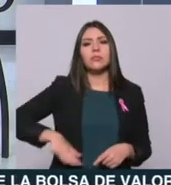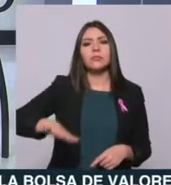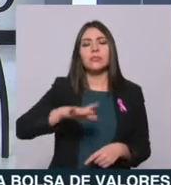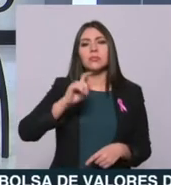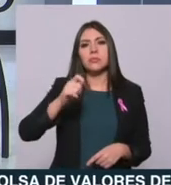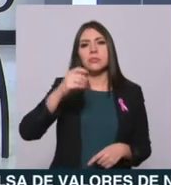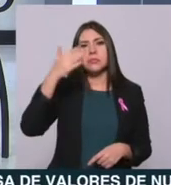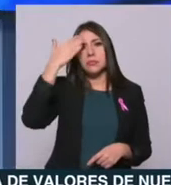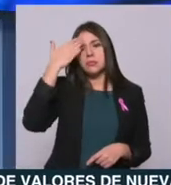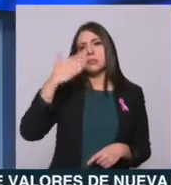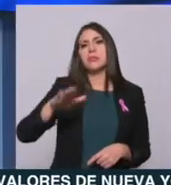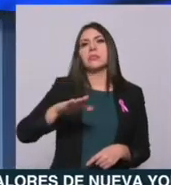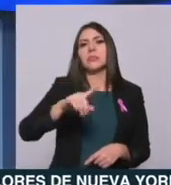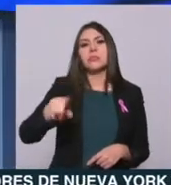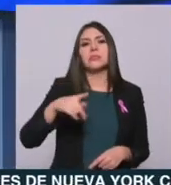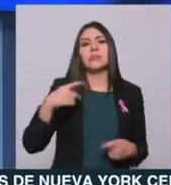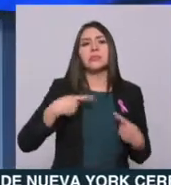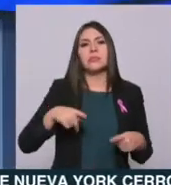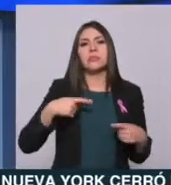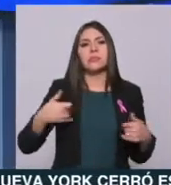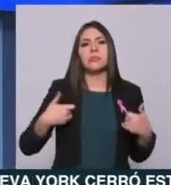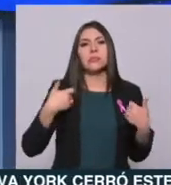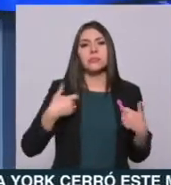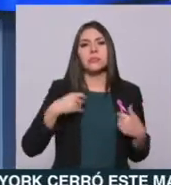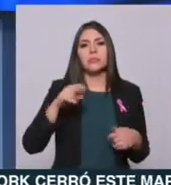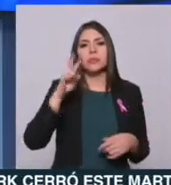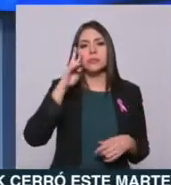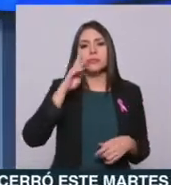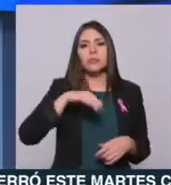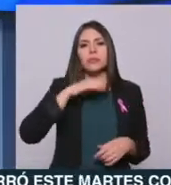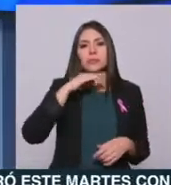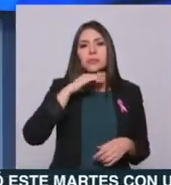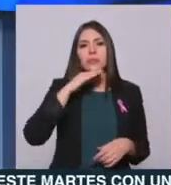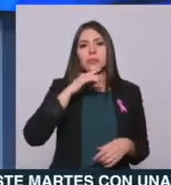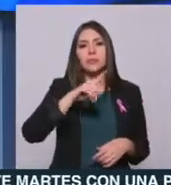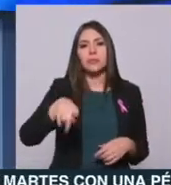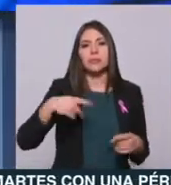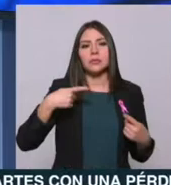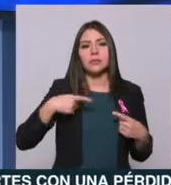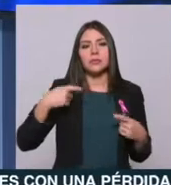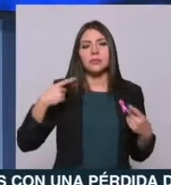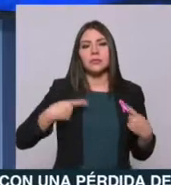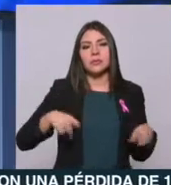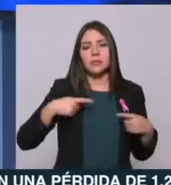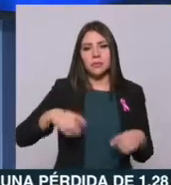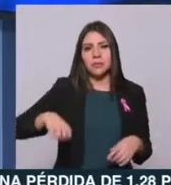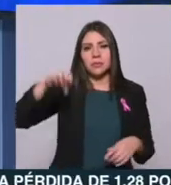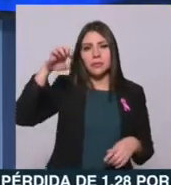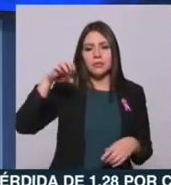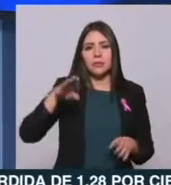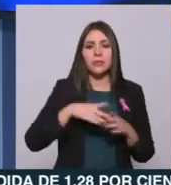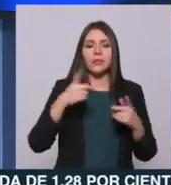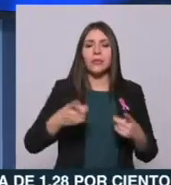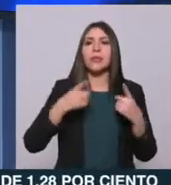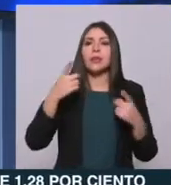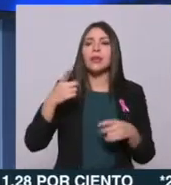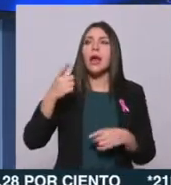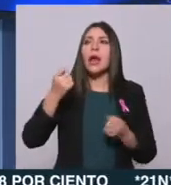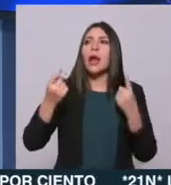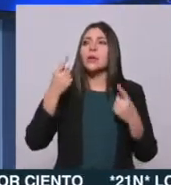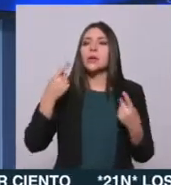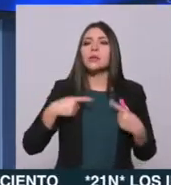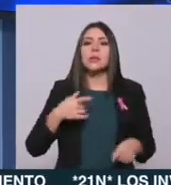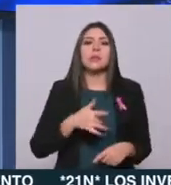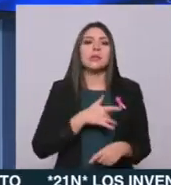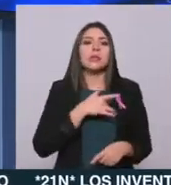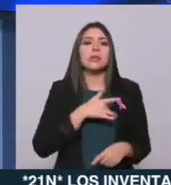es desconocido que las personas jóvenes no voltean a ver demasiado a las personas mayores en respuesta a un miedo, que es un miedo